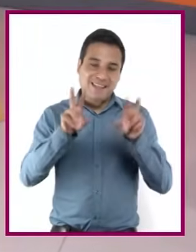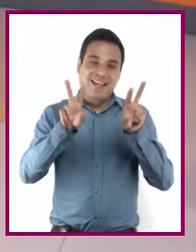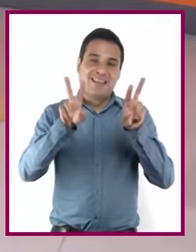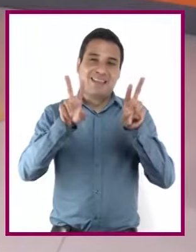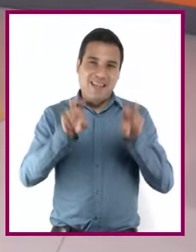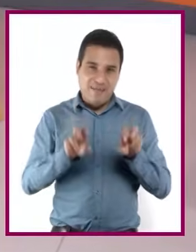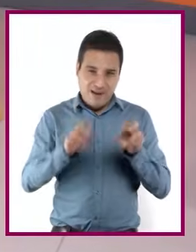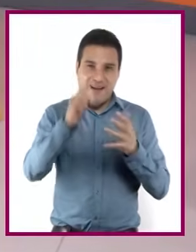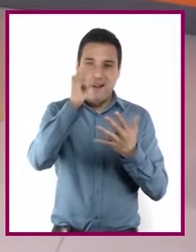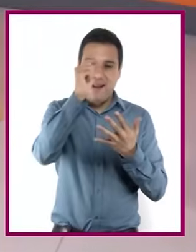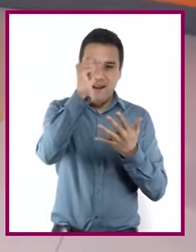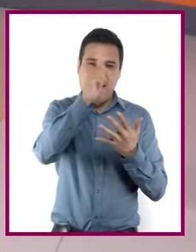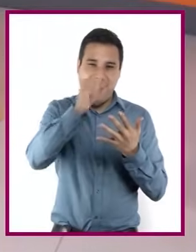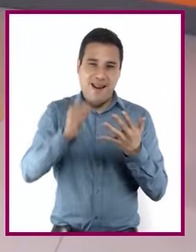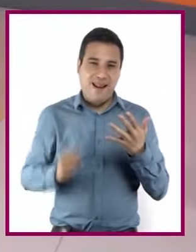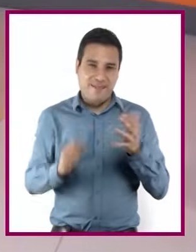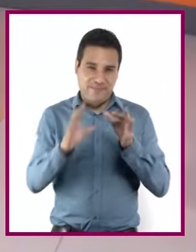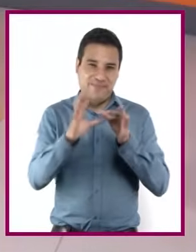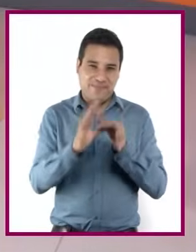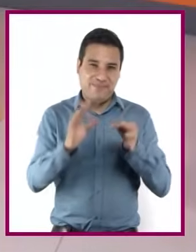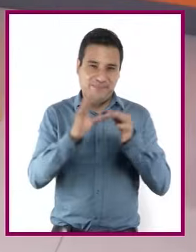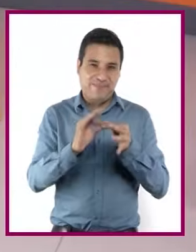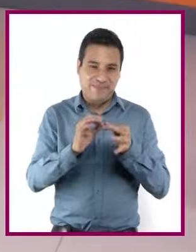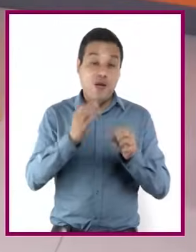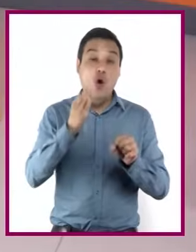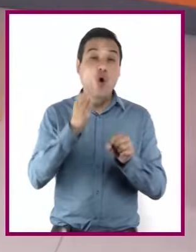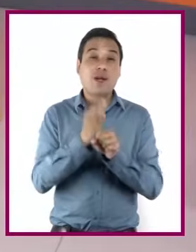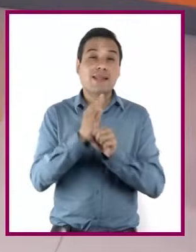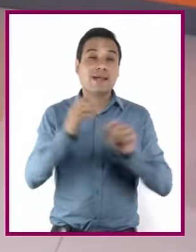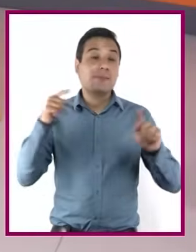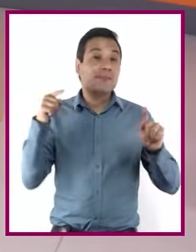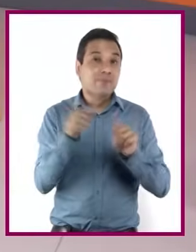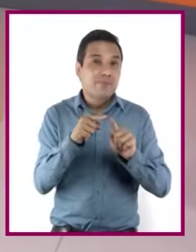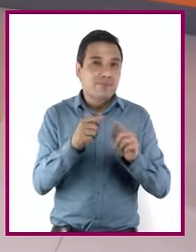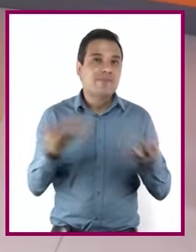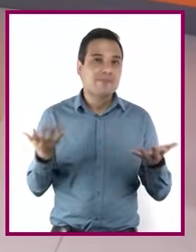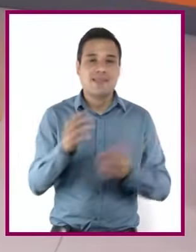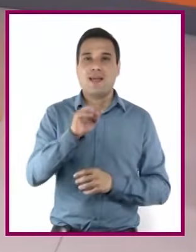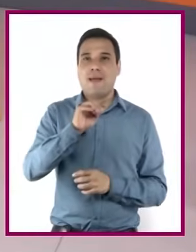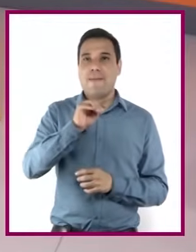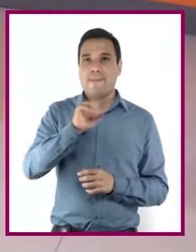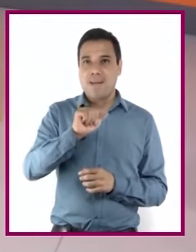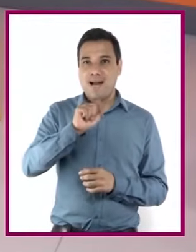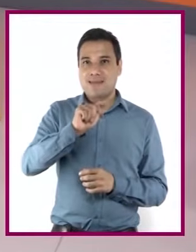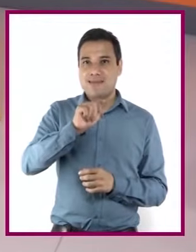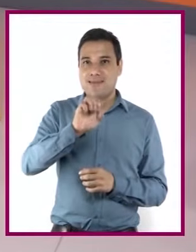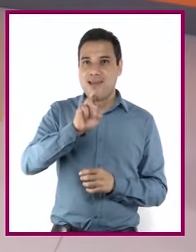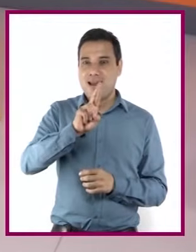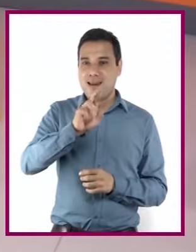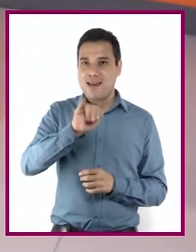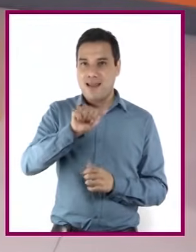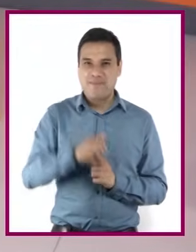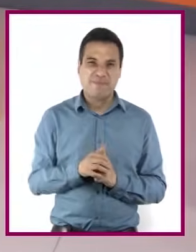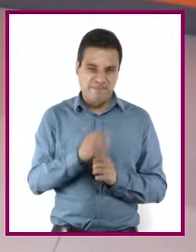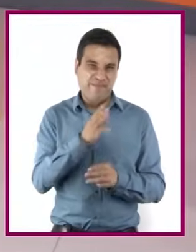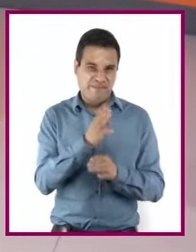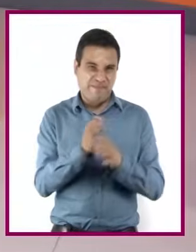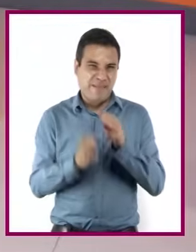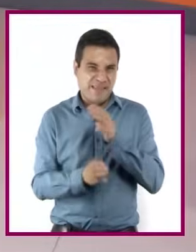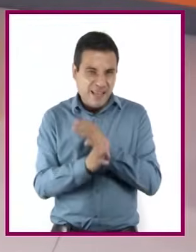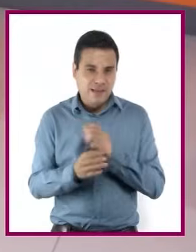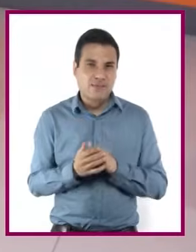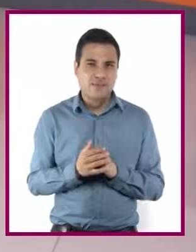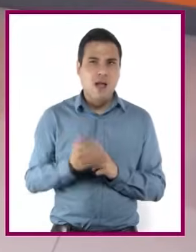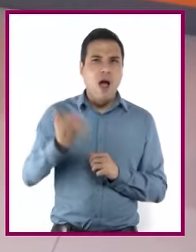en particular acerca de la materia. Vamos a revisar las principales ideas que han surgido a lo largo de la historia sobre